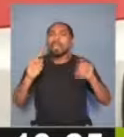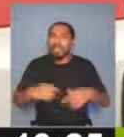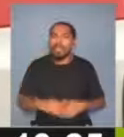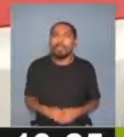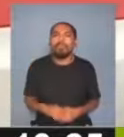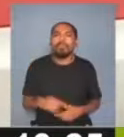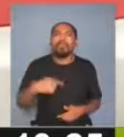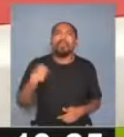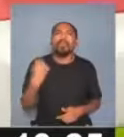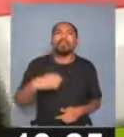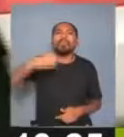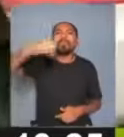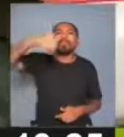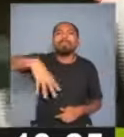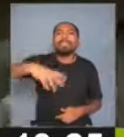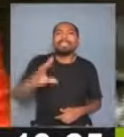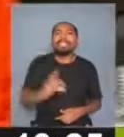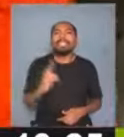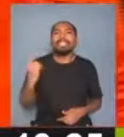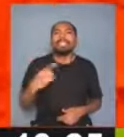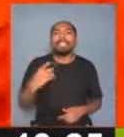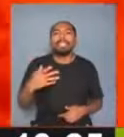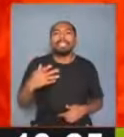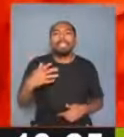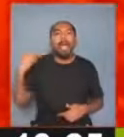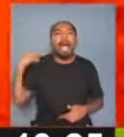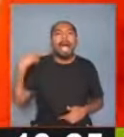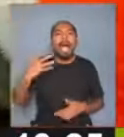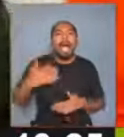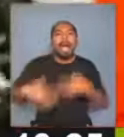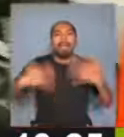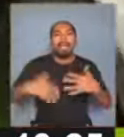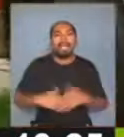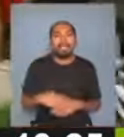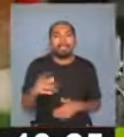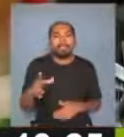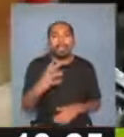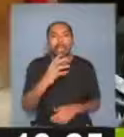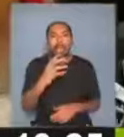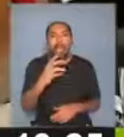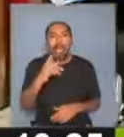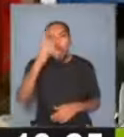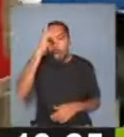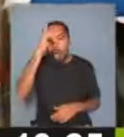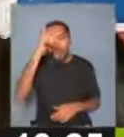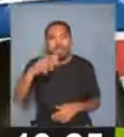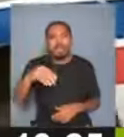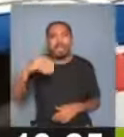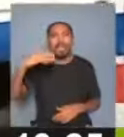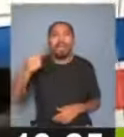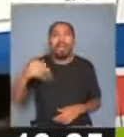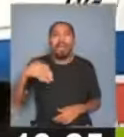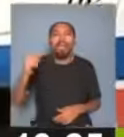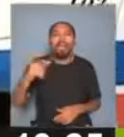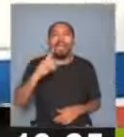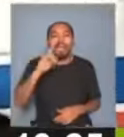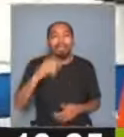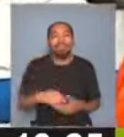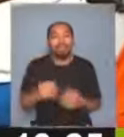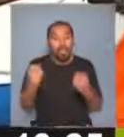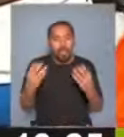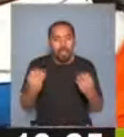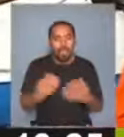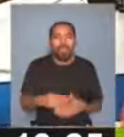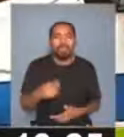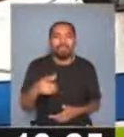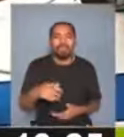general de emergencia con su director con el comisario mayor Ariel mamaní comisario Qué tal cómo está y también con el tema del